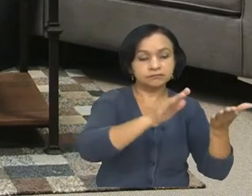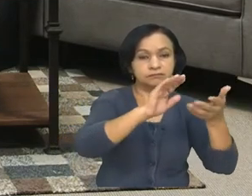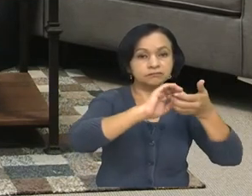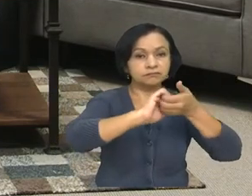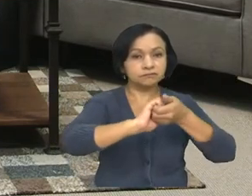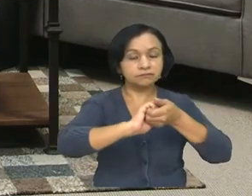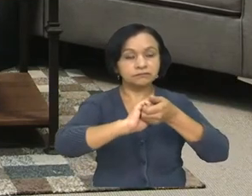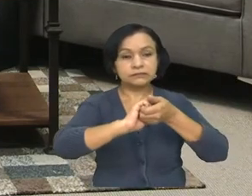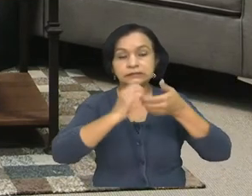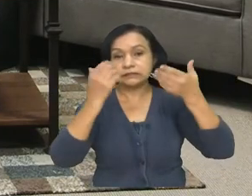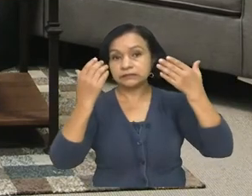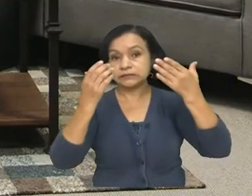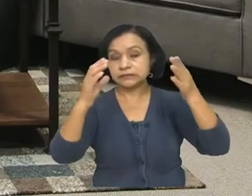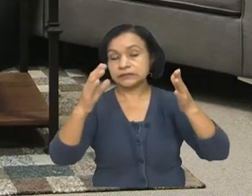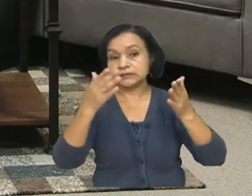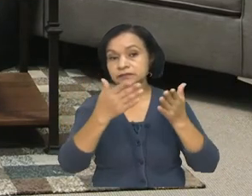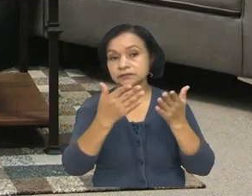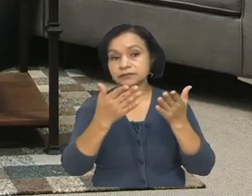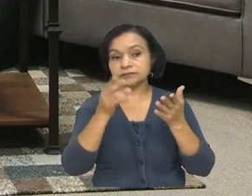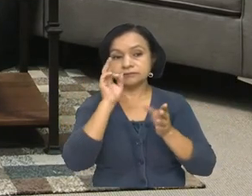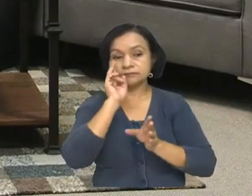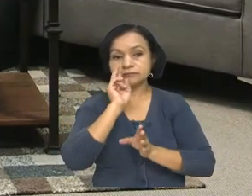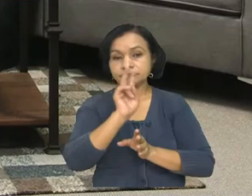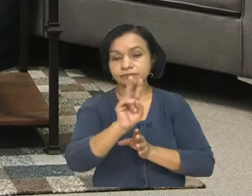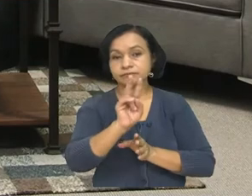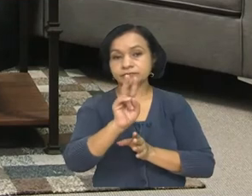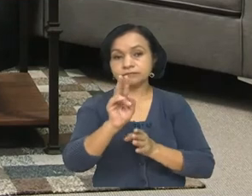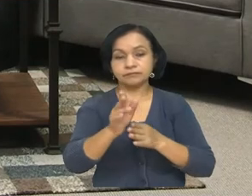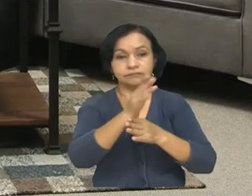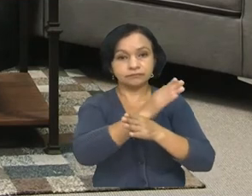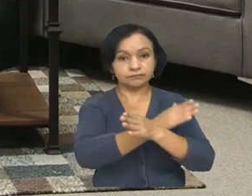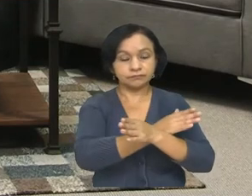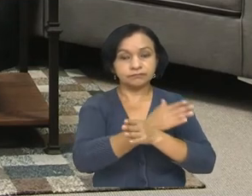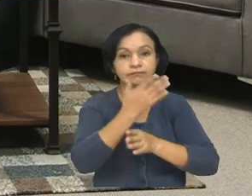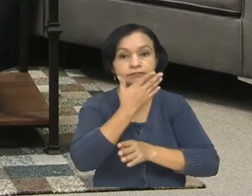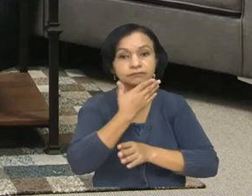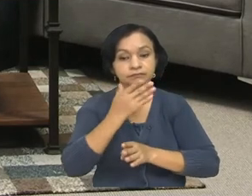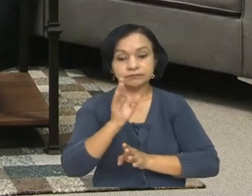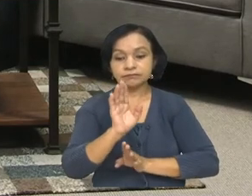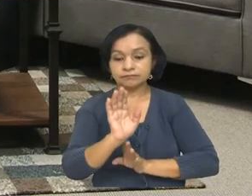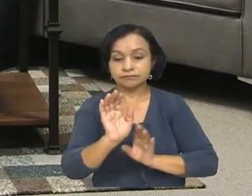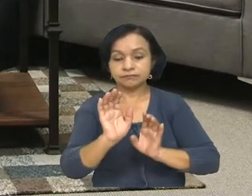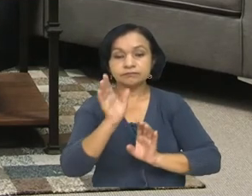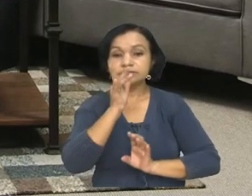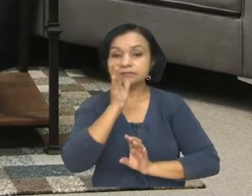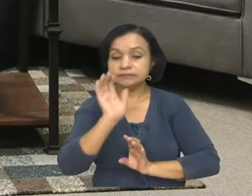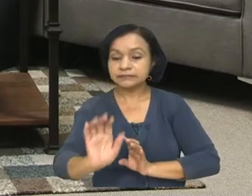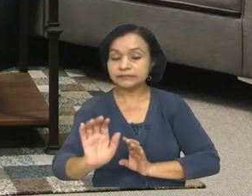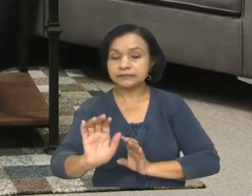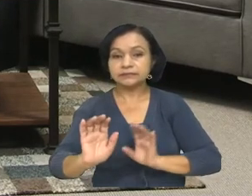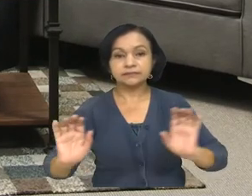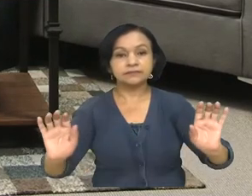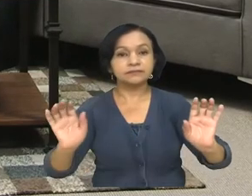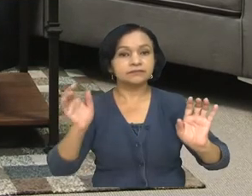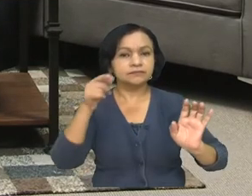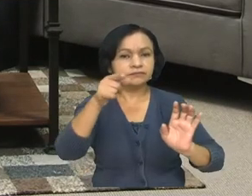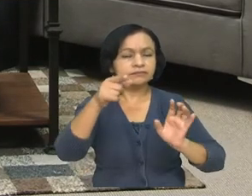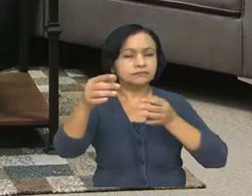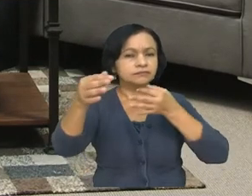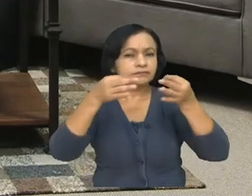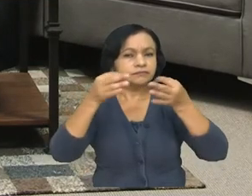esa injusticia frente a sus ojos y desde tan temprana edad. Cuénteme, ¿qué reflexiones le